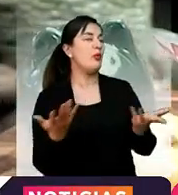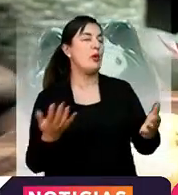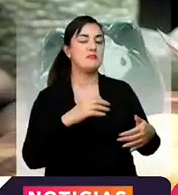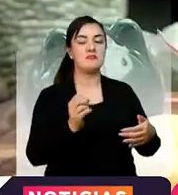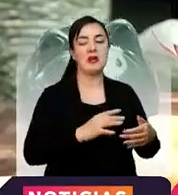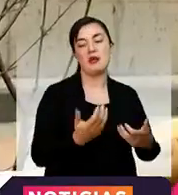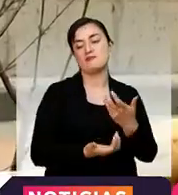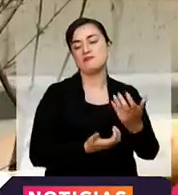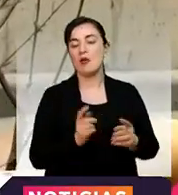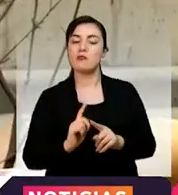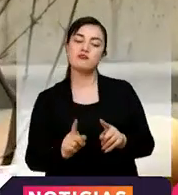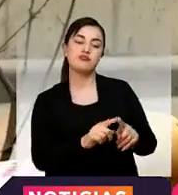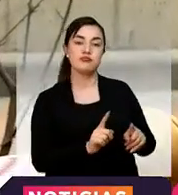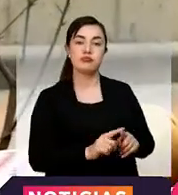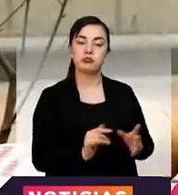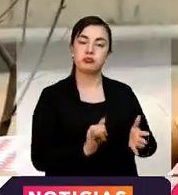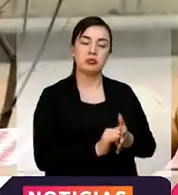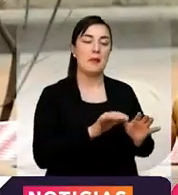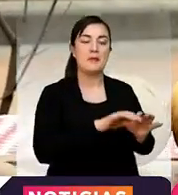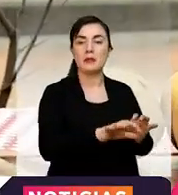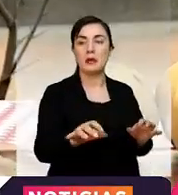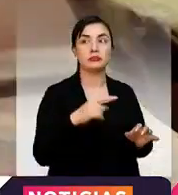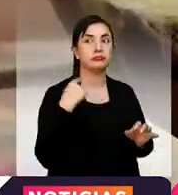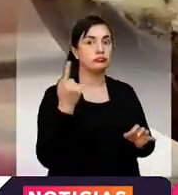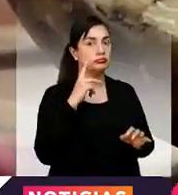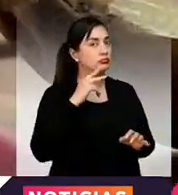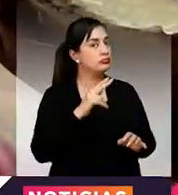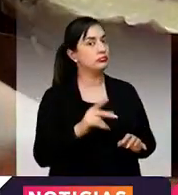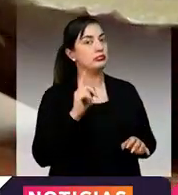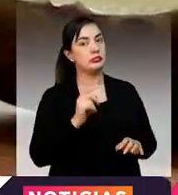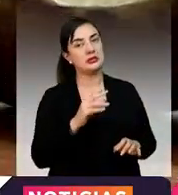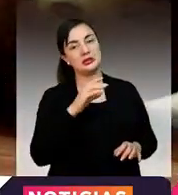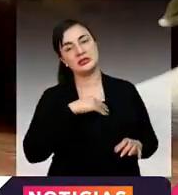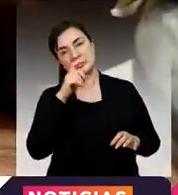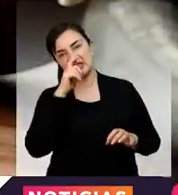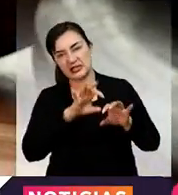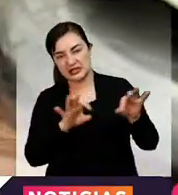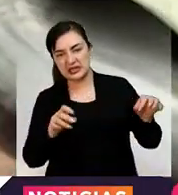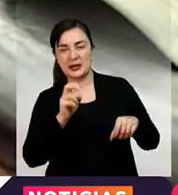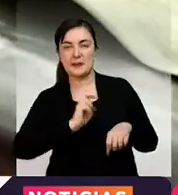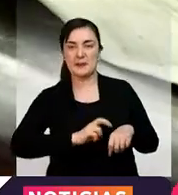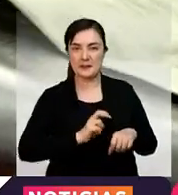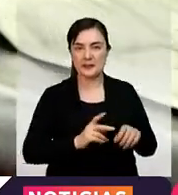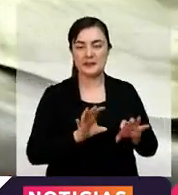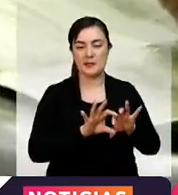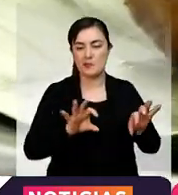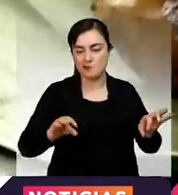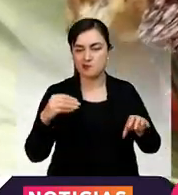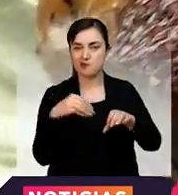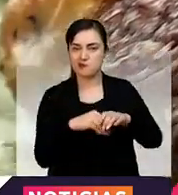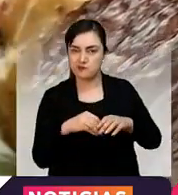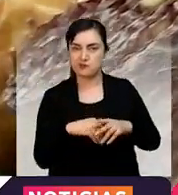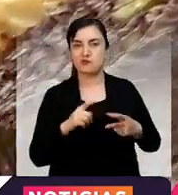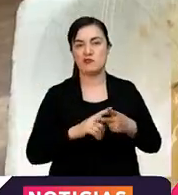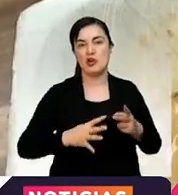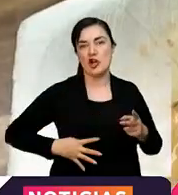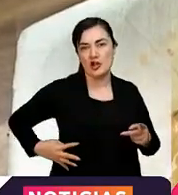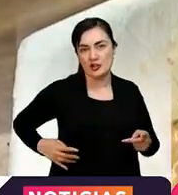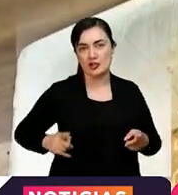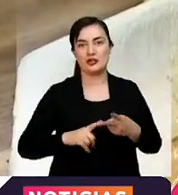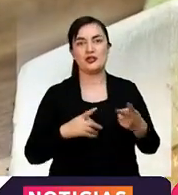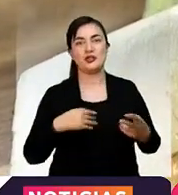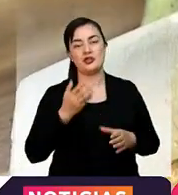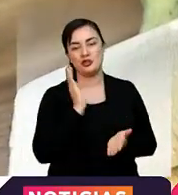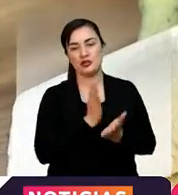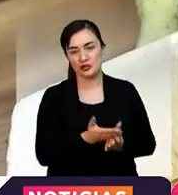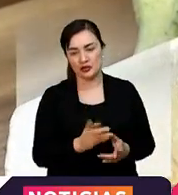no serán distintos a los tradicionales: chicharrón, papa criolla, longaniza, costilla de cerdo, yuca frita,